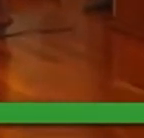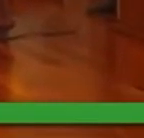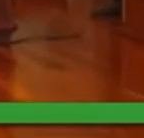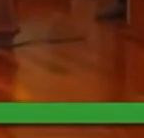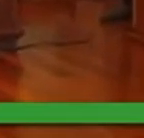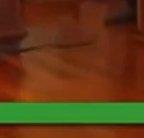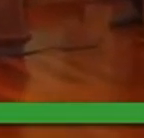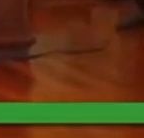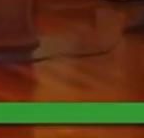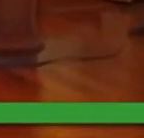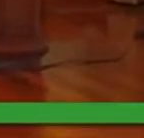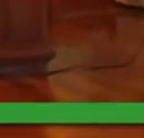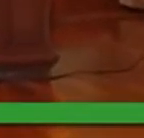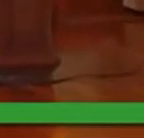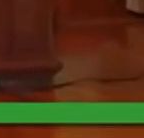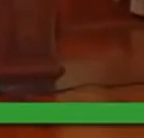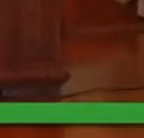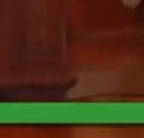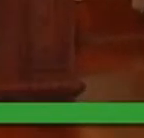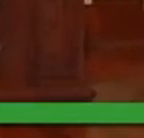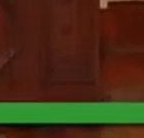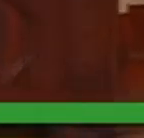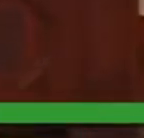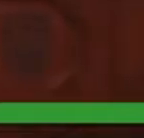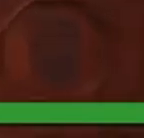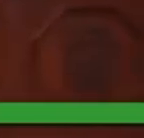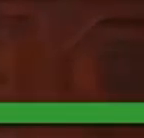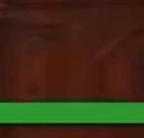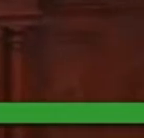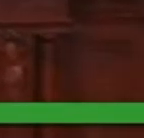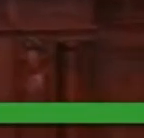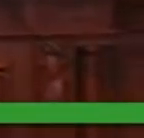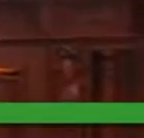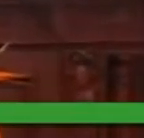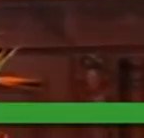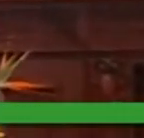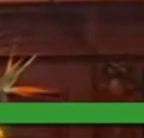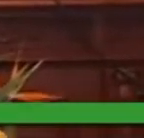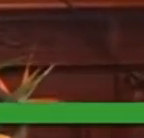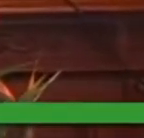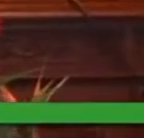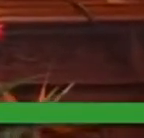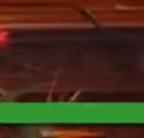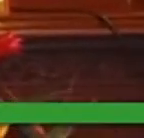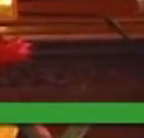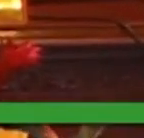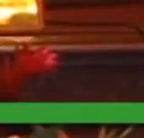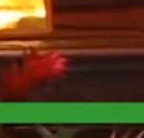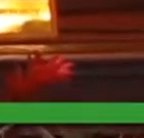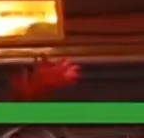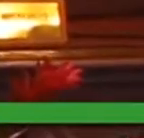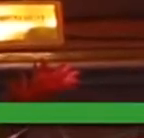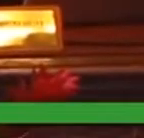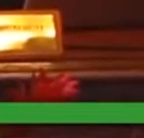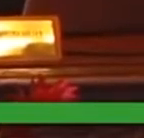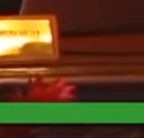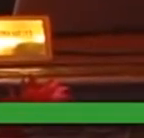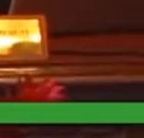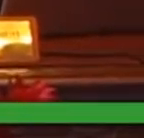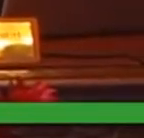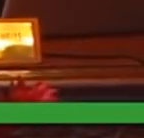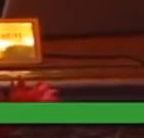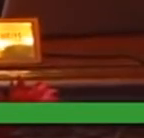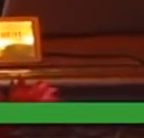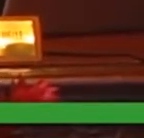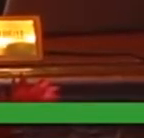Señor Jorge Gurmendi de la Fuente. Hay quórum, señor alcalde. Muy bien, con el quórum reglamentario damos por instalada esta sesión